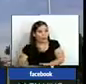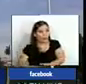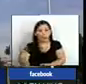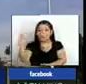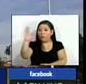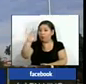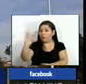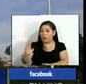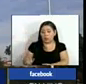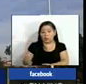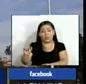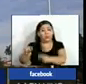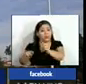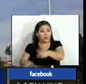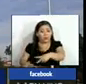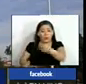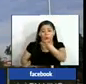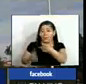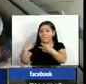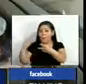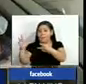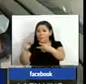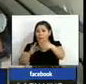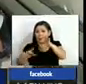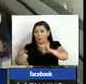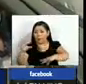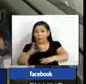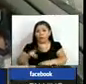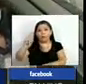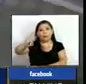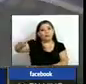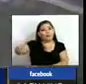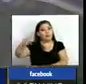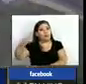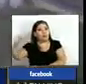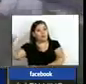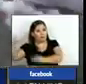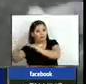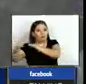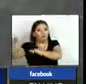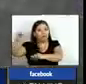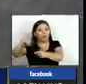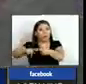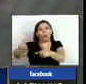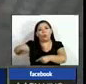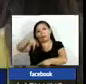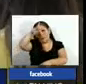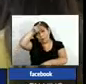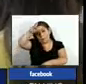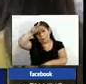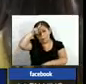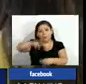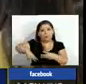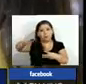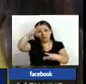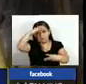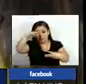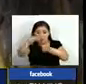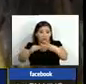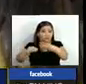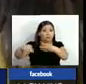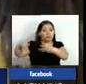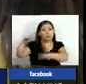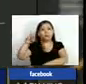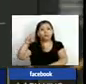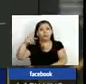segundo país en el mundo por número de contagios, más de 1 millón, mientras naciones como Perú y México superan